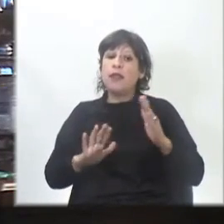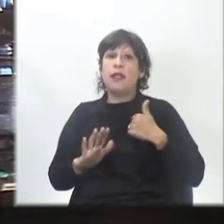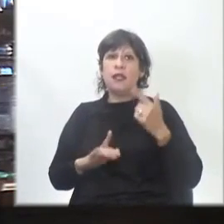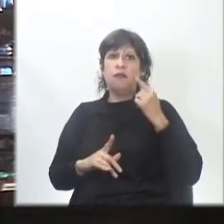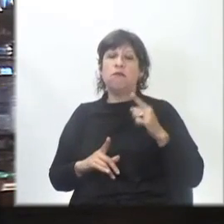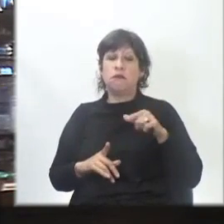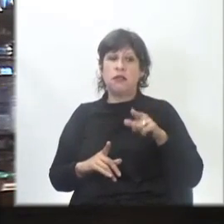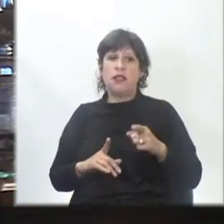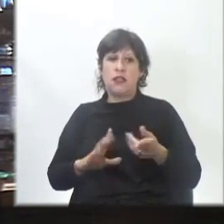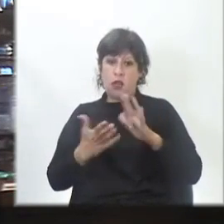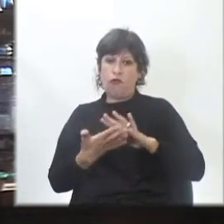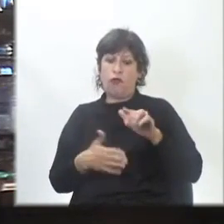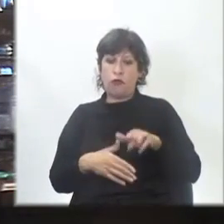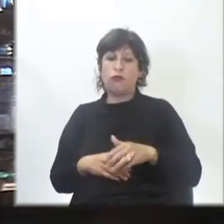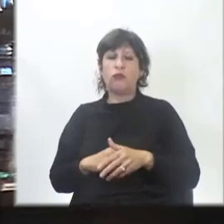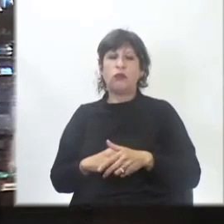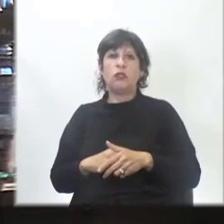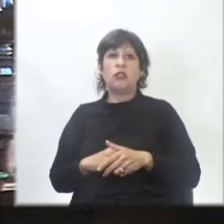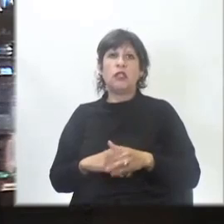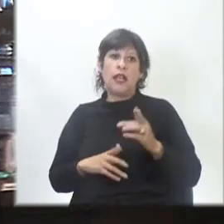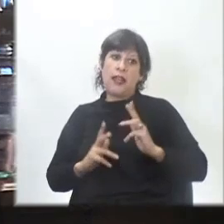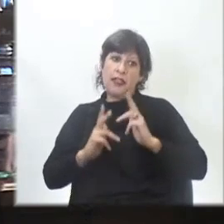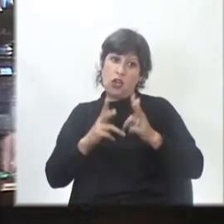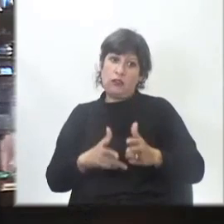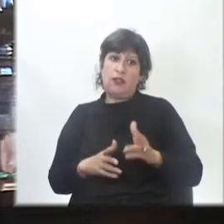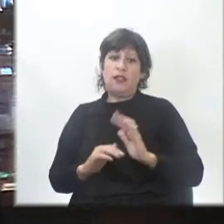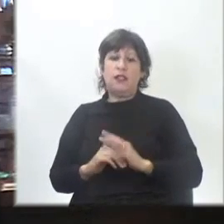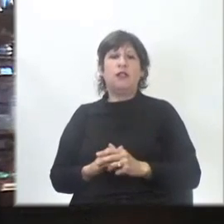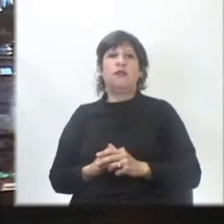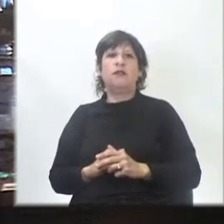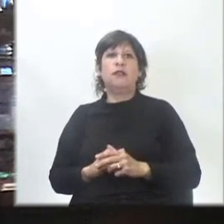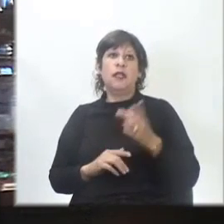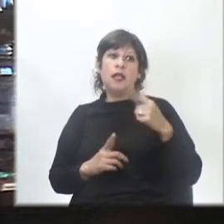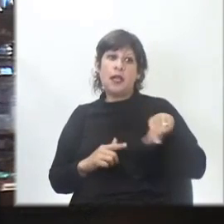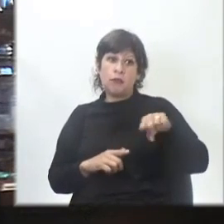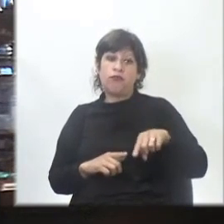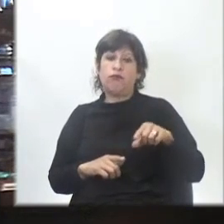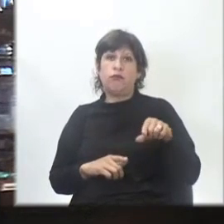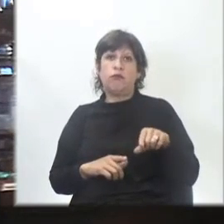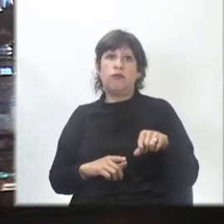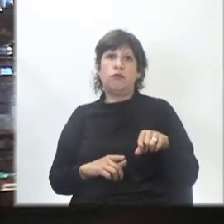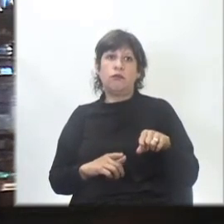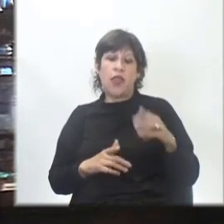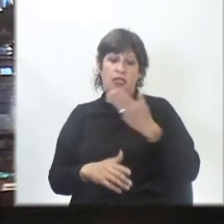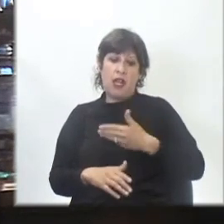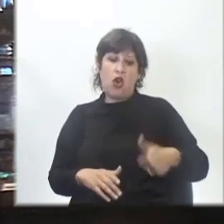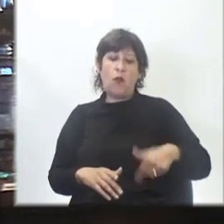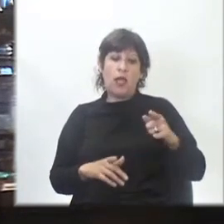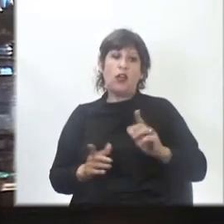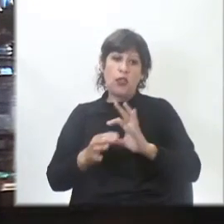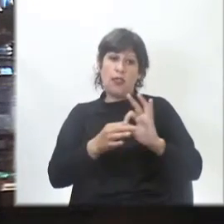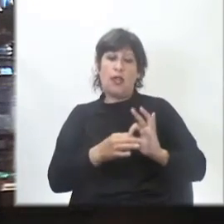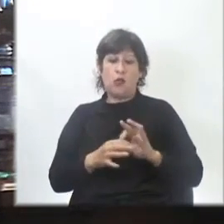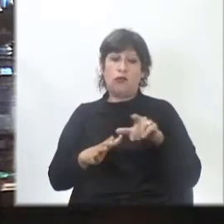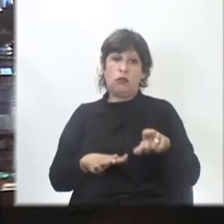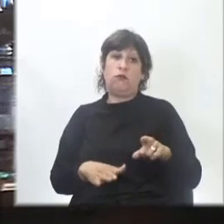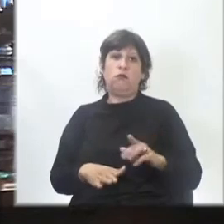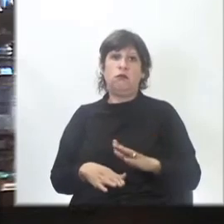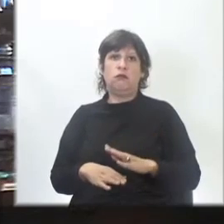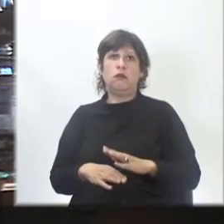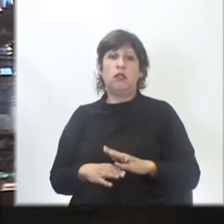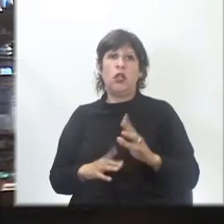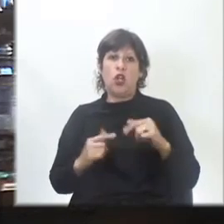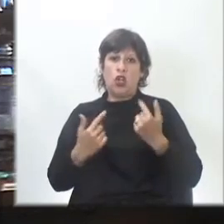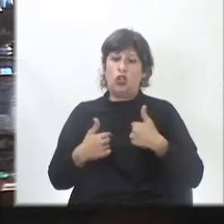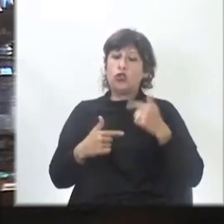del tono de lo que se diga por parte del gobierno y de la coalición.